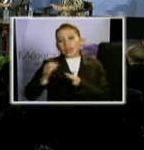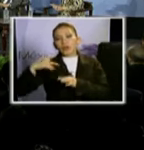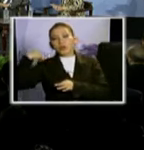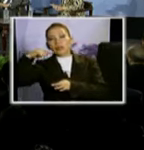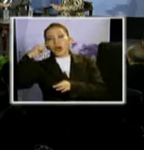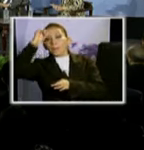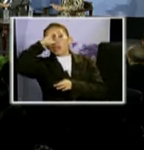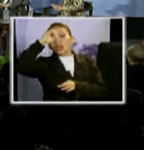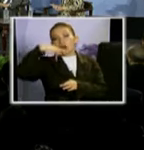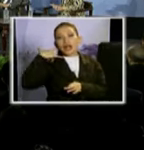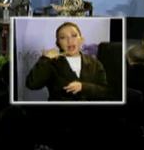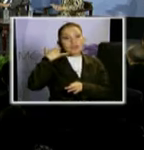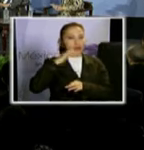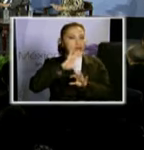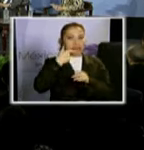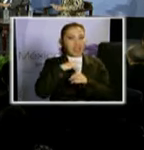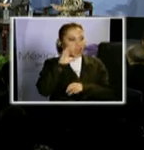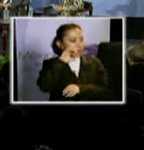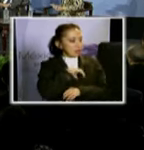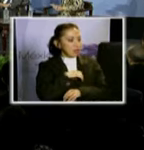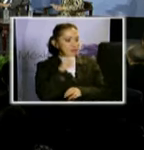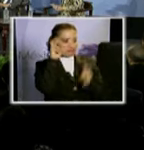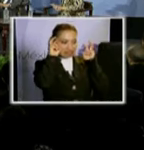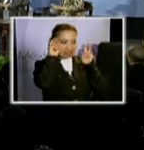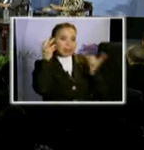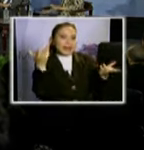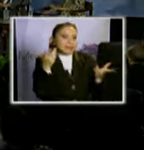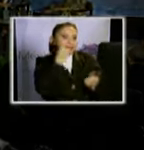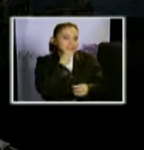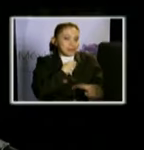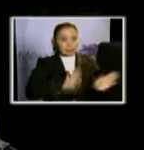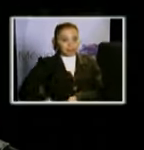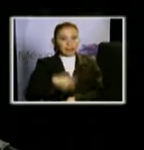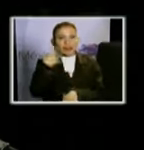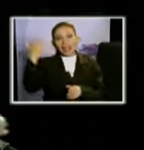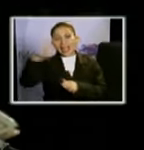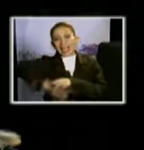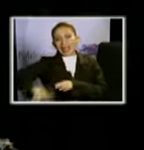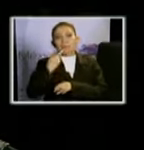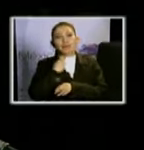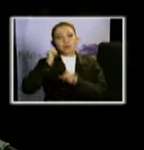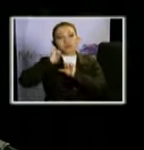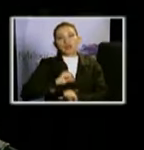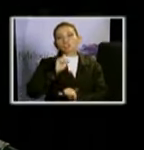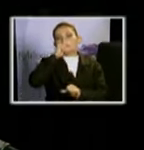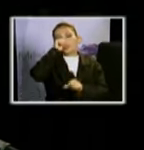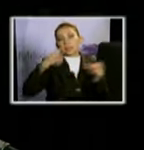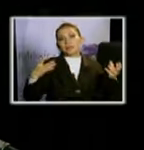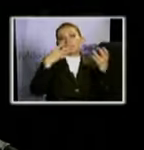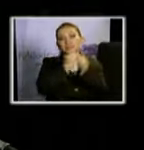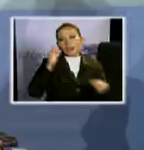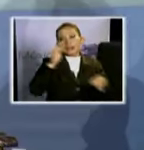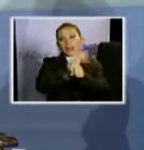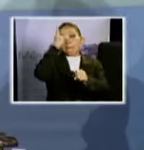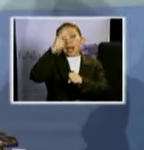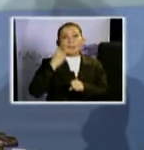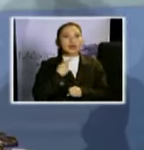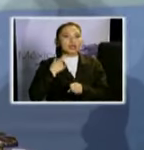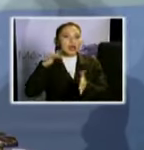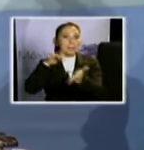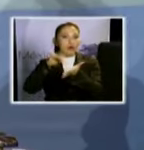La Opinión en California. Ya me dio mucha envidia, pero ¿qué hago? En el sector público ocupó el cargo de subsecretaria adjunta de Defensa para la Política